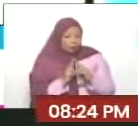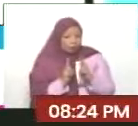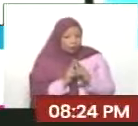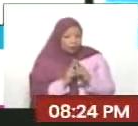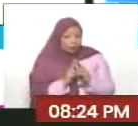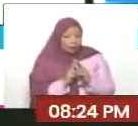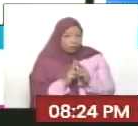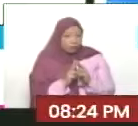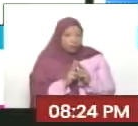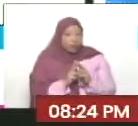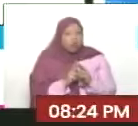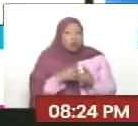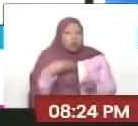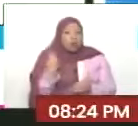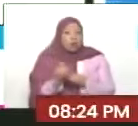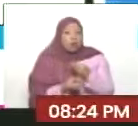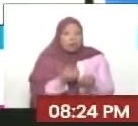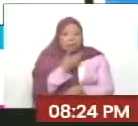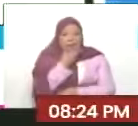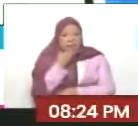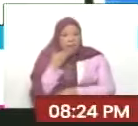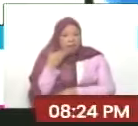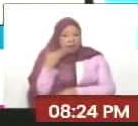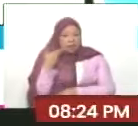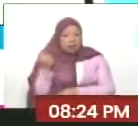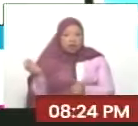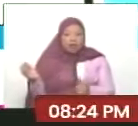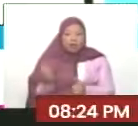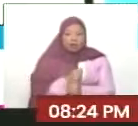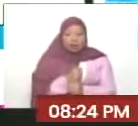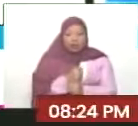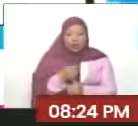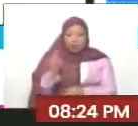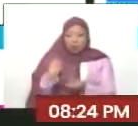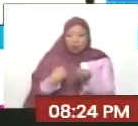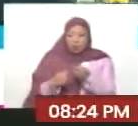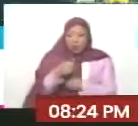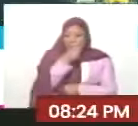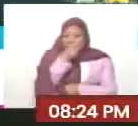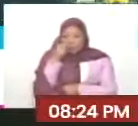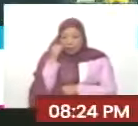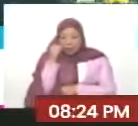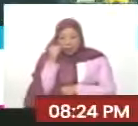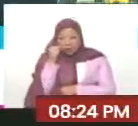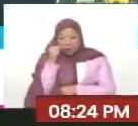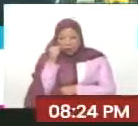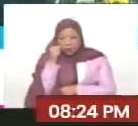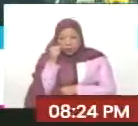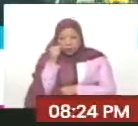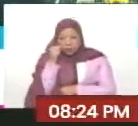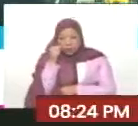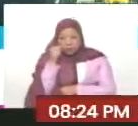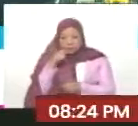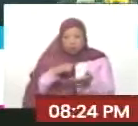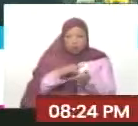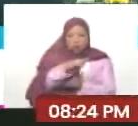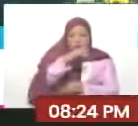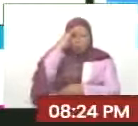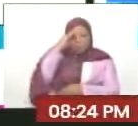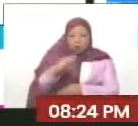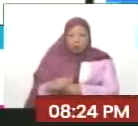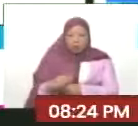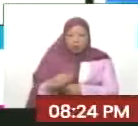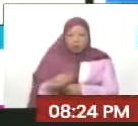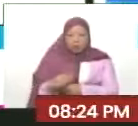para que ustedes vean, rompemos récord de incautación, récord. Sí. Nuestra aviación militar ha